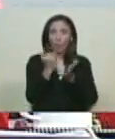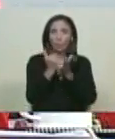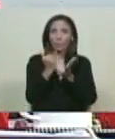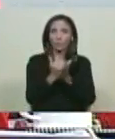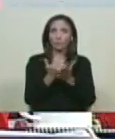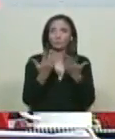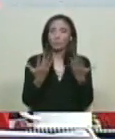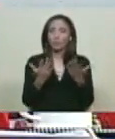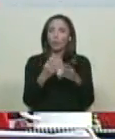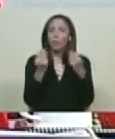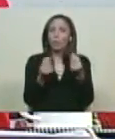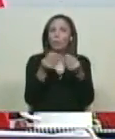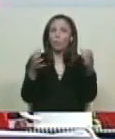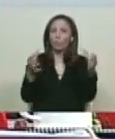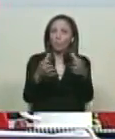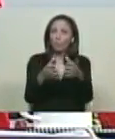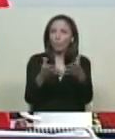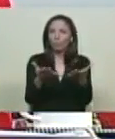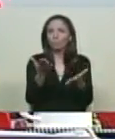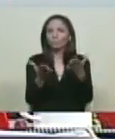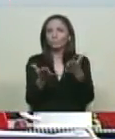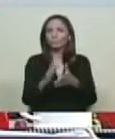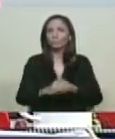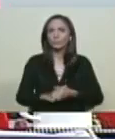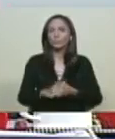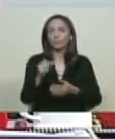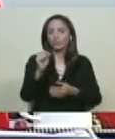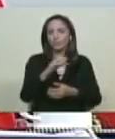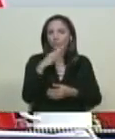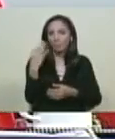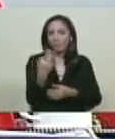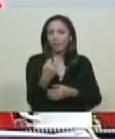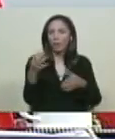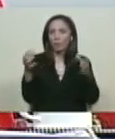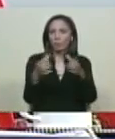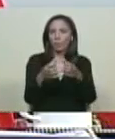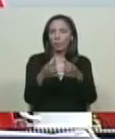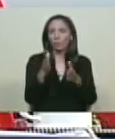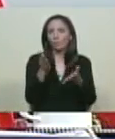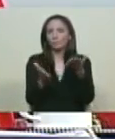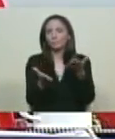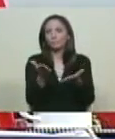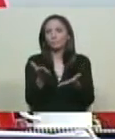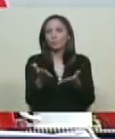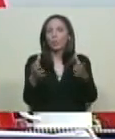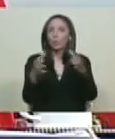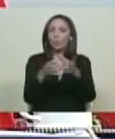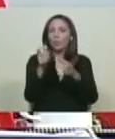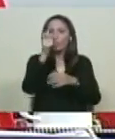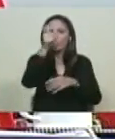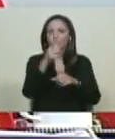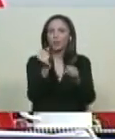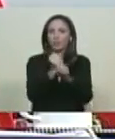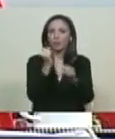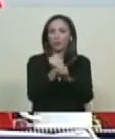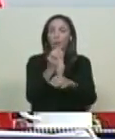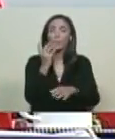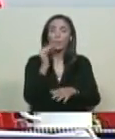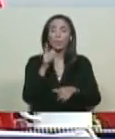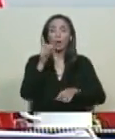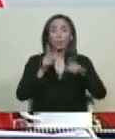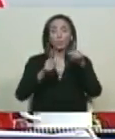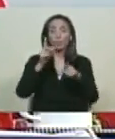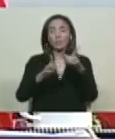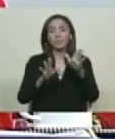sobre los compatriotas. Efectivamente, los transportistas tendemos a tener problemas en la columna